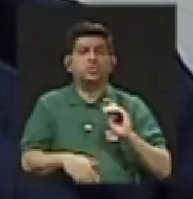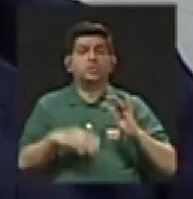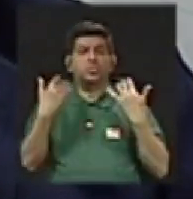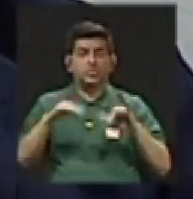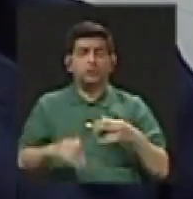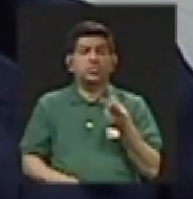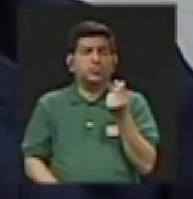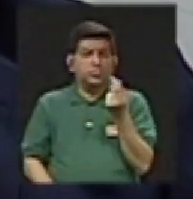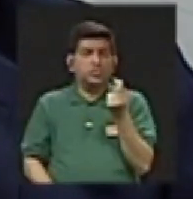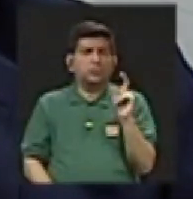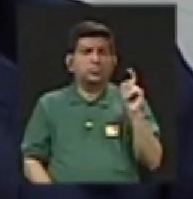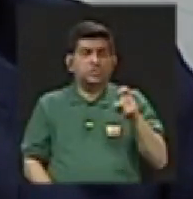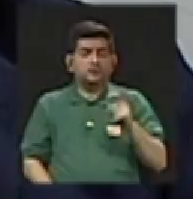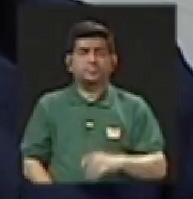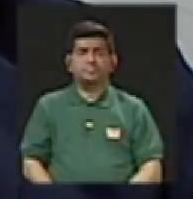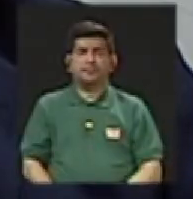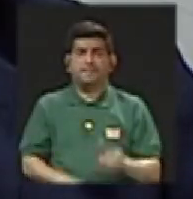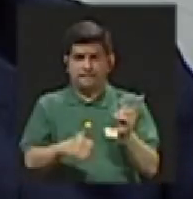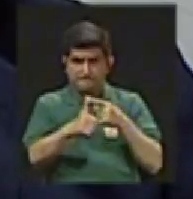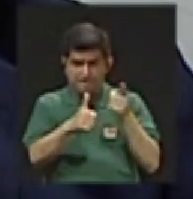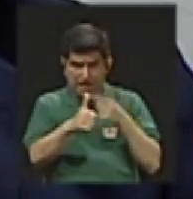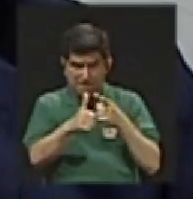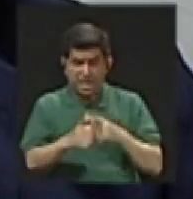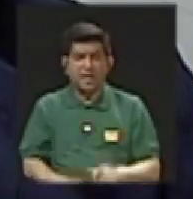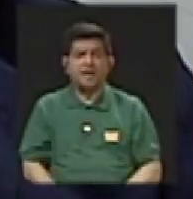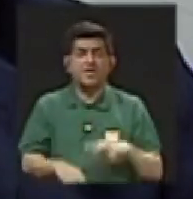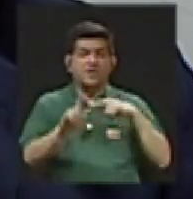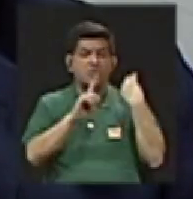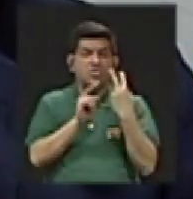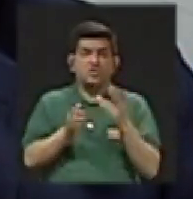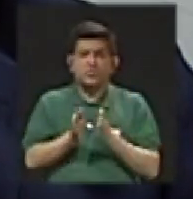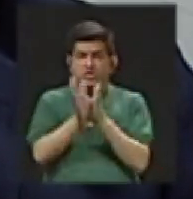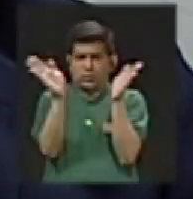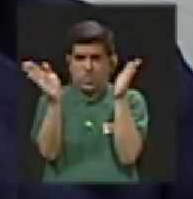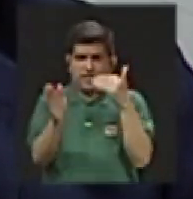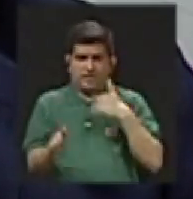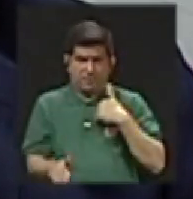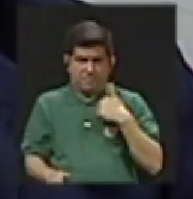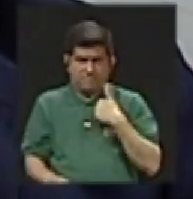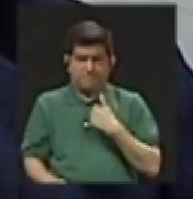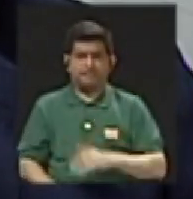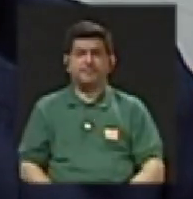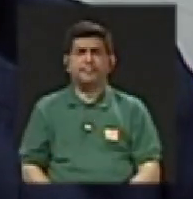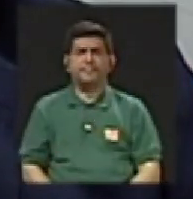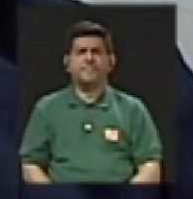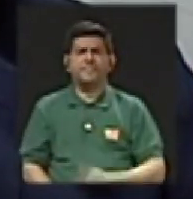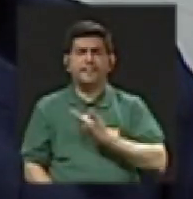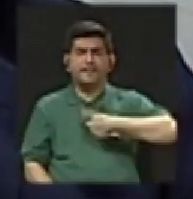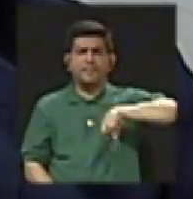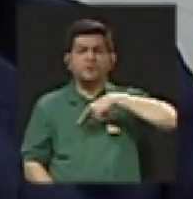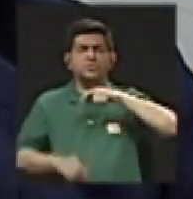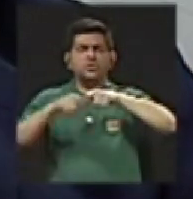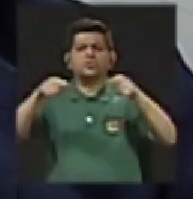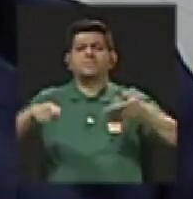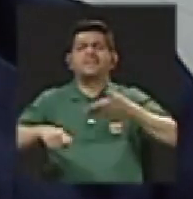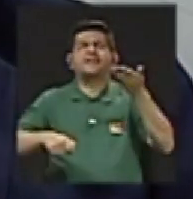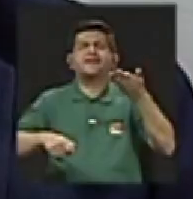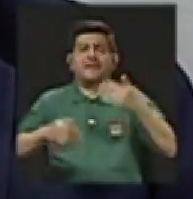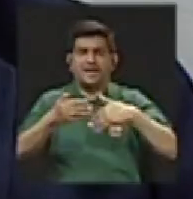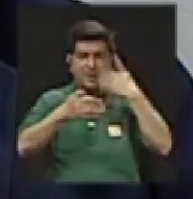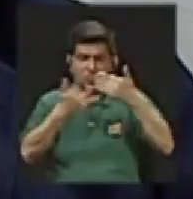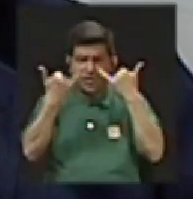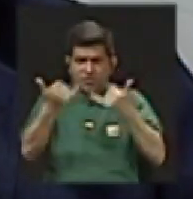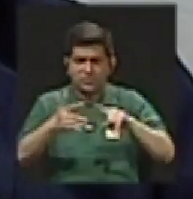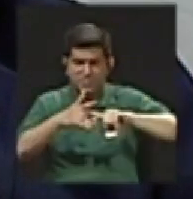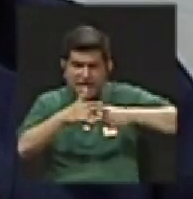Entonces hay que tener primero como una visión general de qué es lo que queremos medir y ya después con los